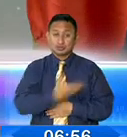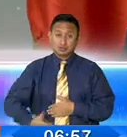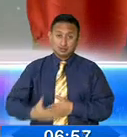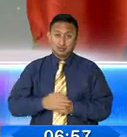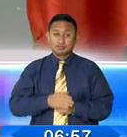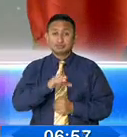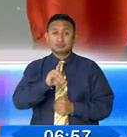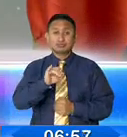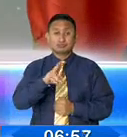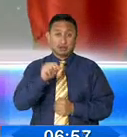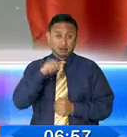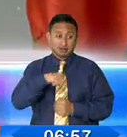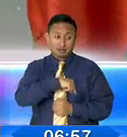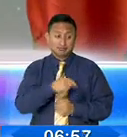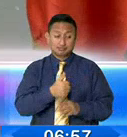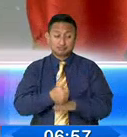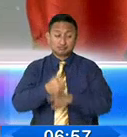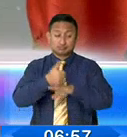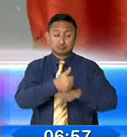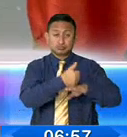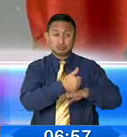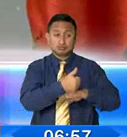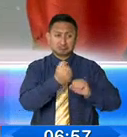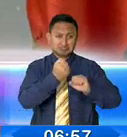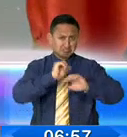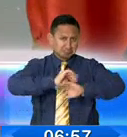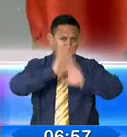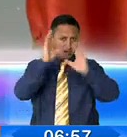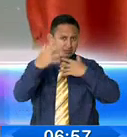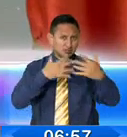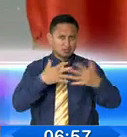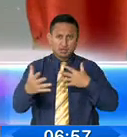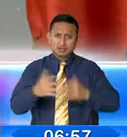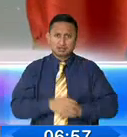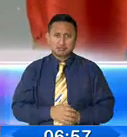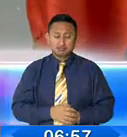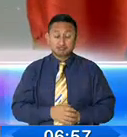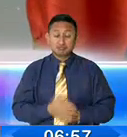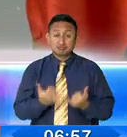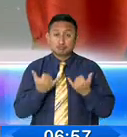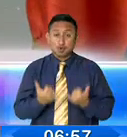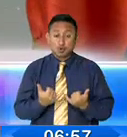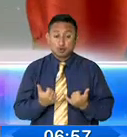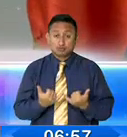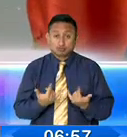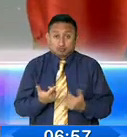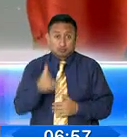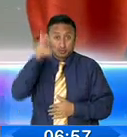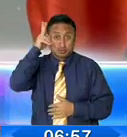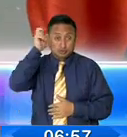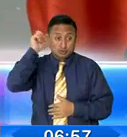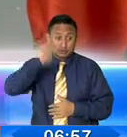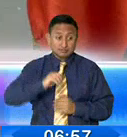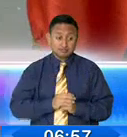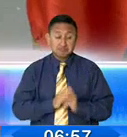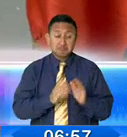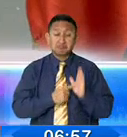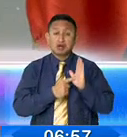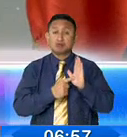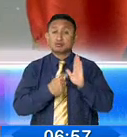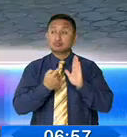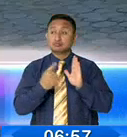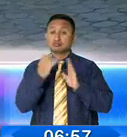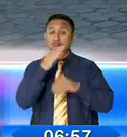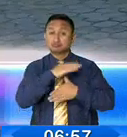magistrados, de un proceso claro, limpio, transparente, que hoy, creo yo, se convierte en un ejemplo para el continente.